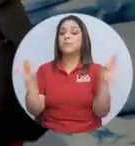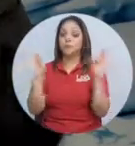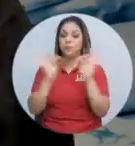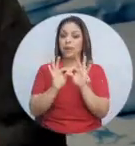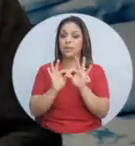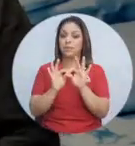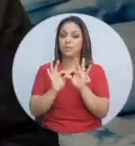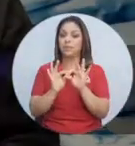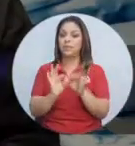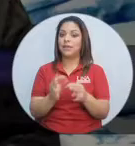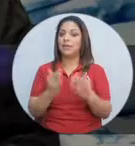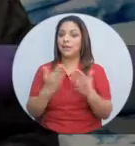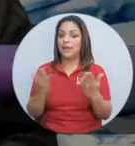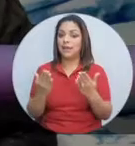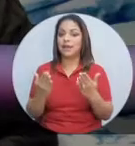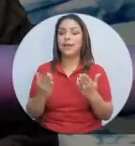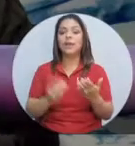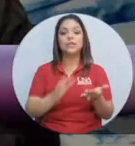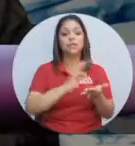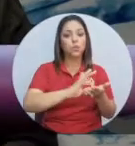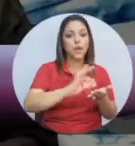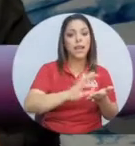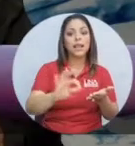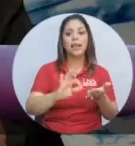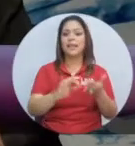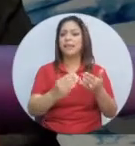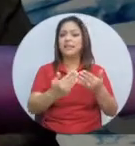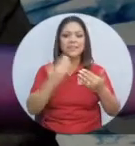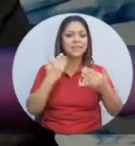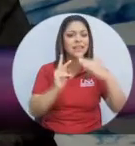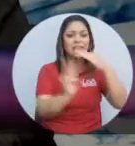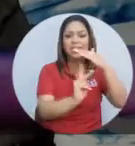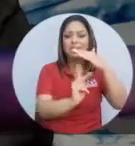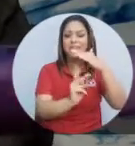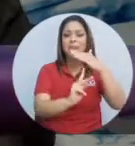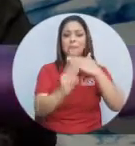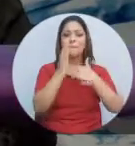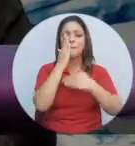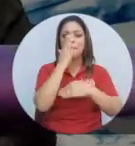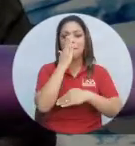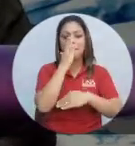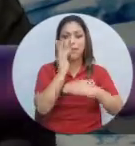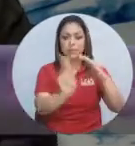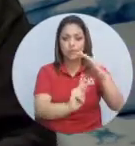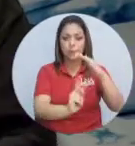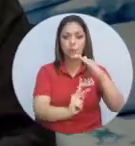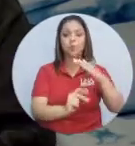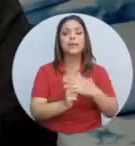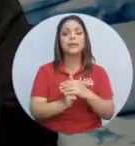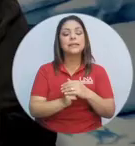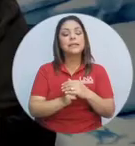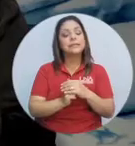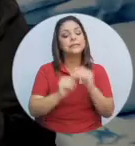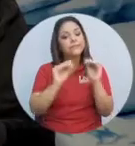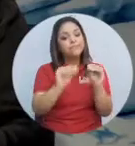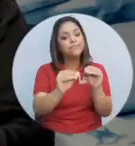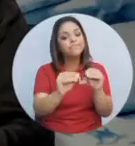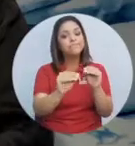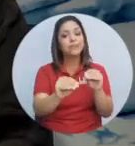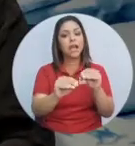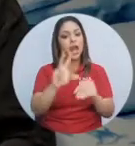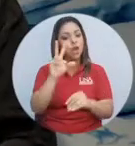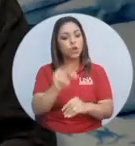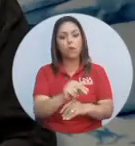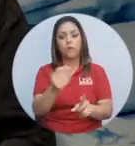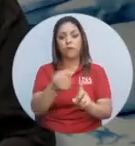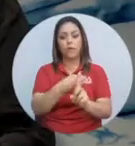tiene de que a nivel de primaria, de prekinder, ¿verdad?, de maternal, estemos educados en la